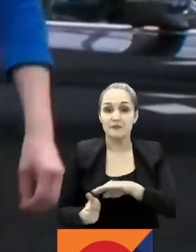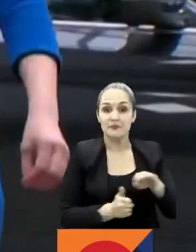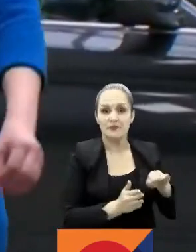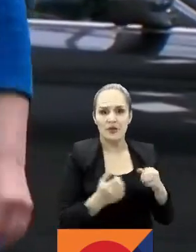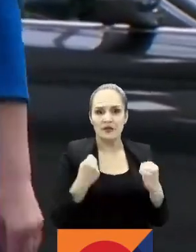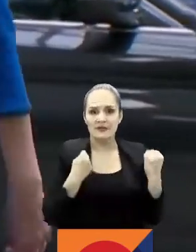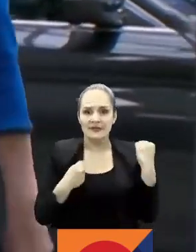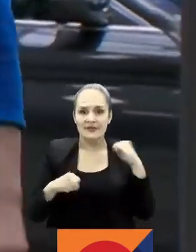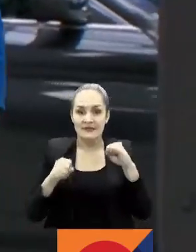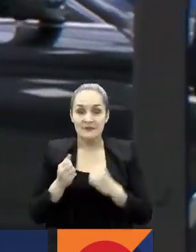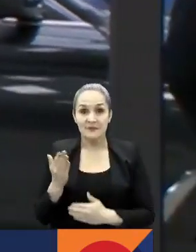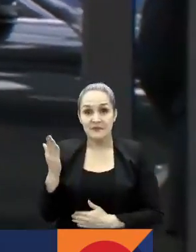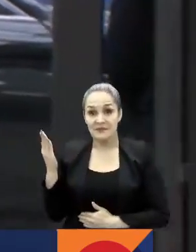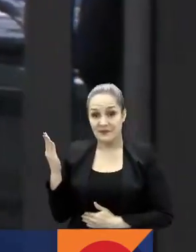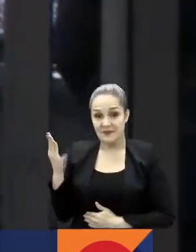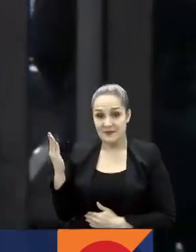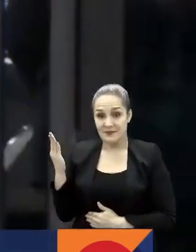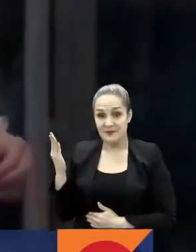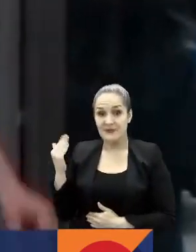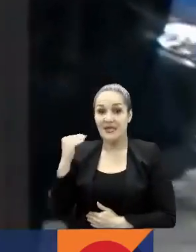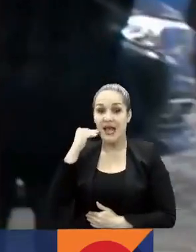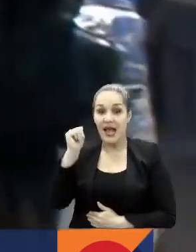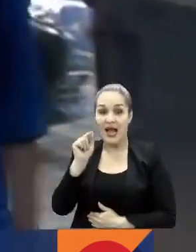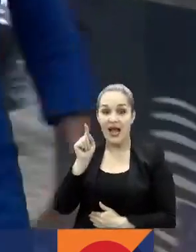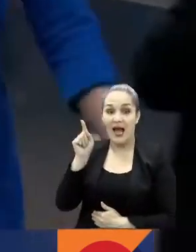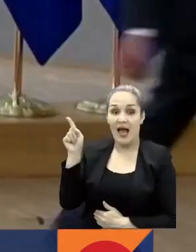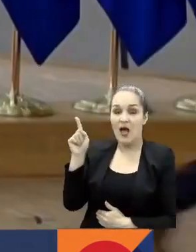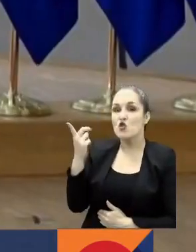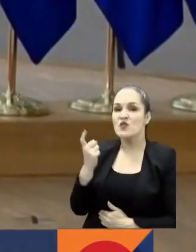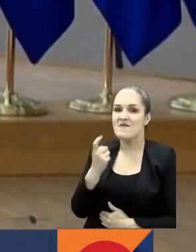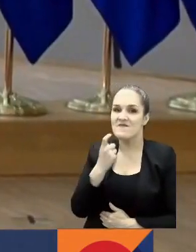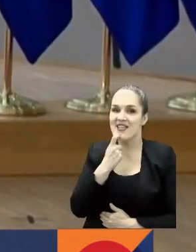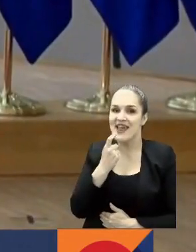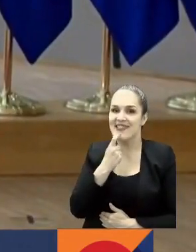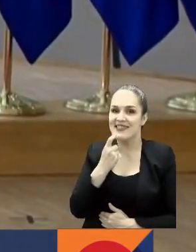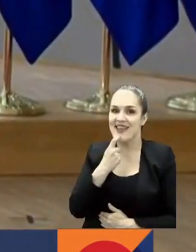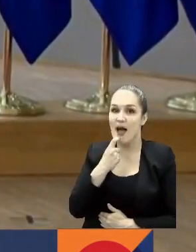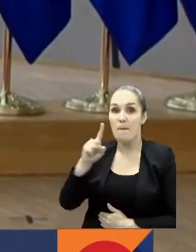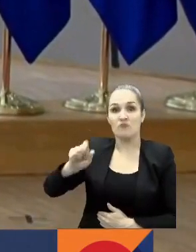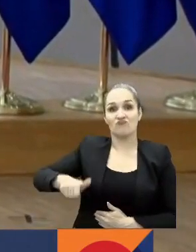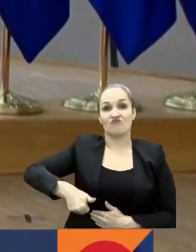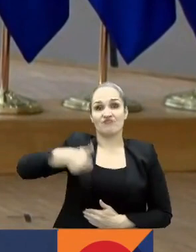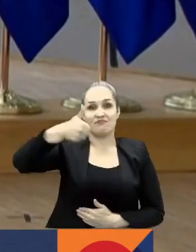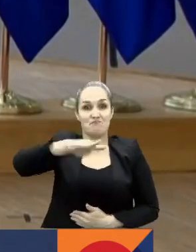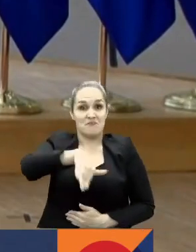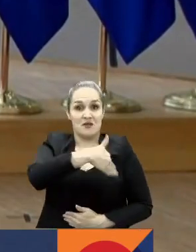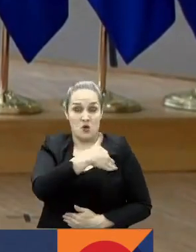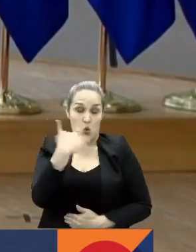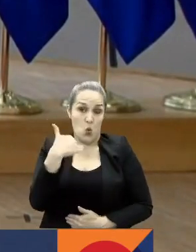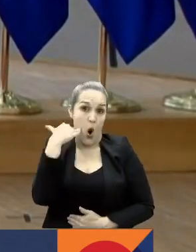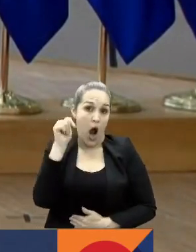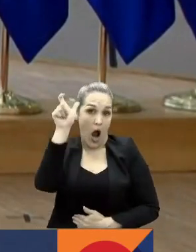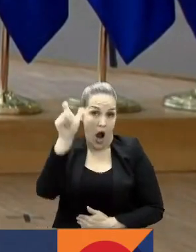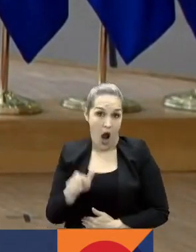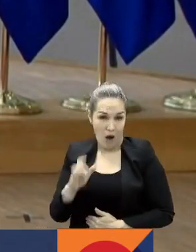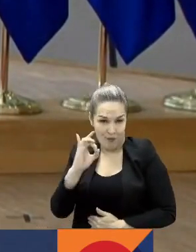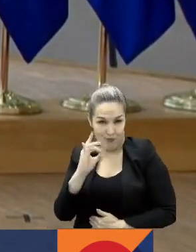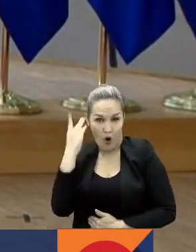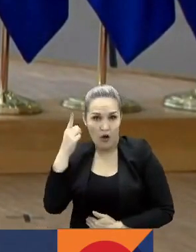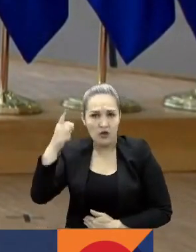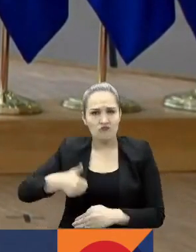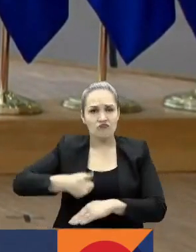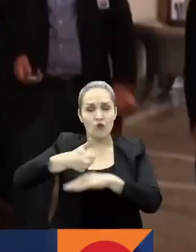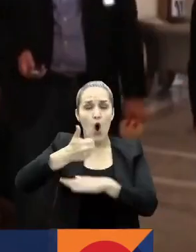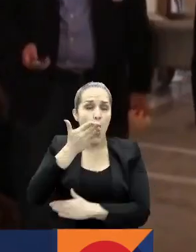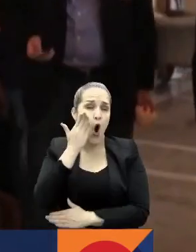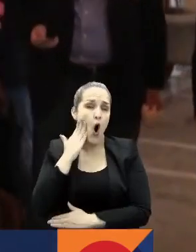de Sanna Marin son un escándalo político en Finlandia. La actual primera ministra, que hizo historia como la jefa de gobierno en funciones más